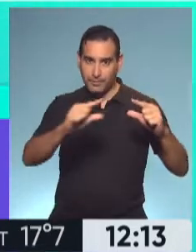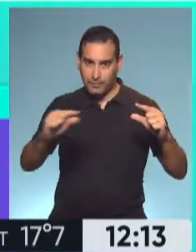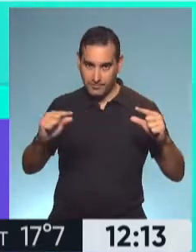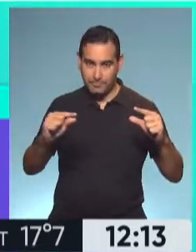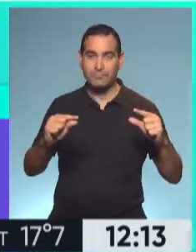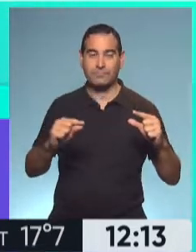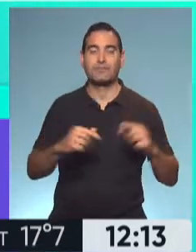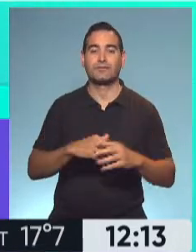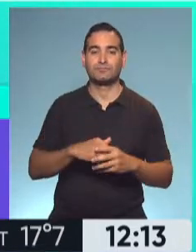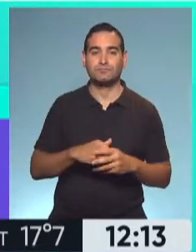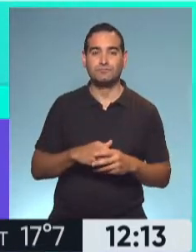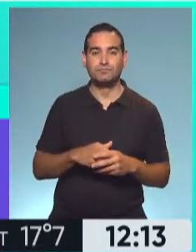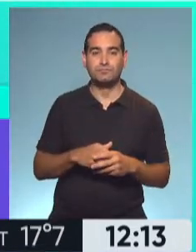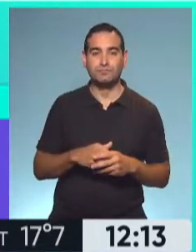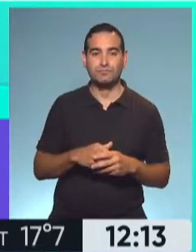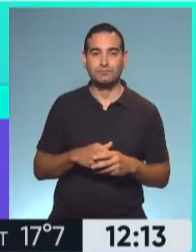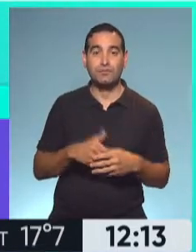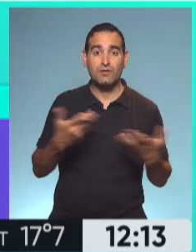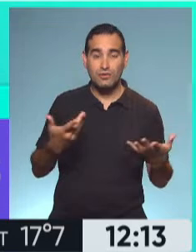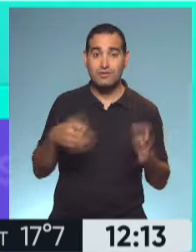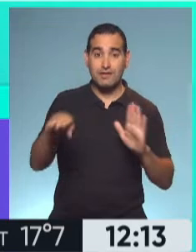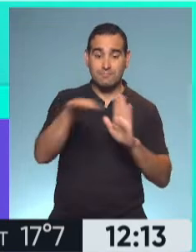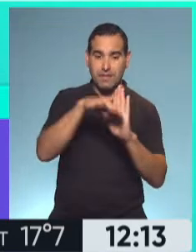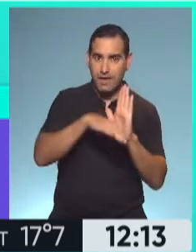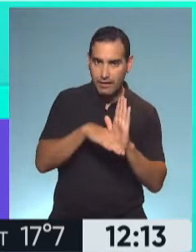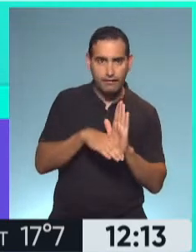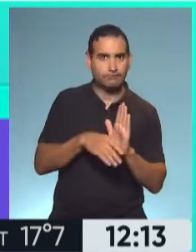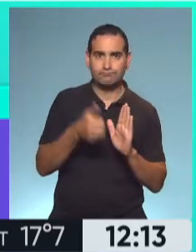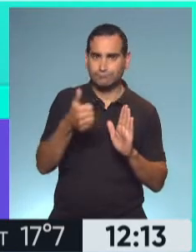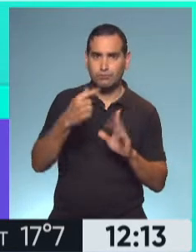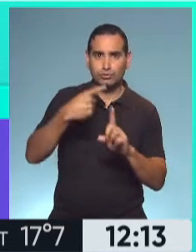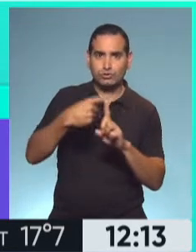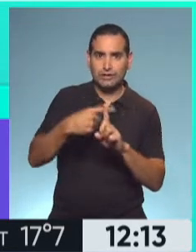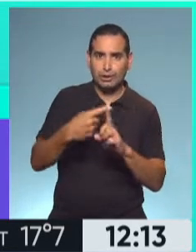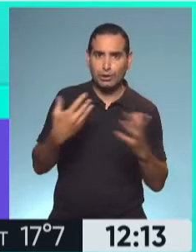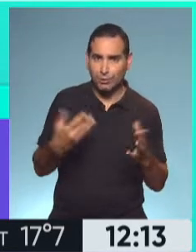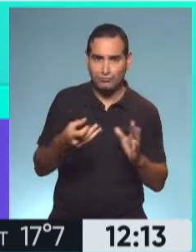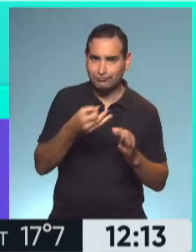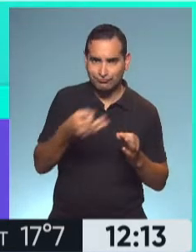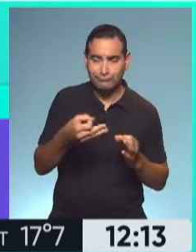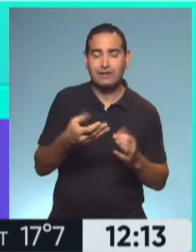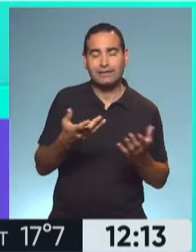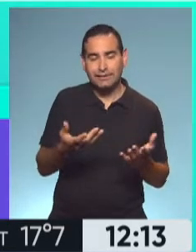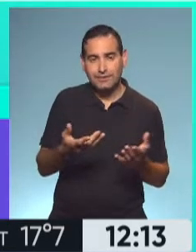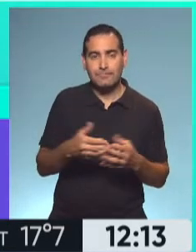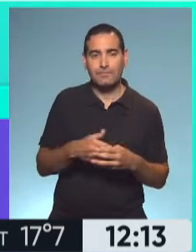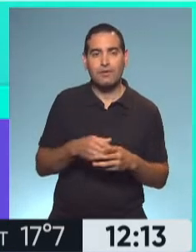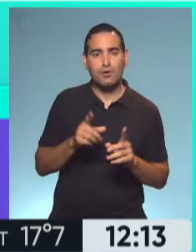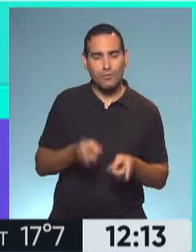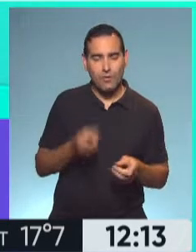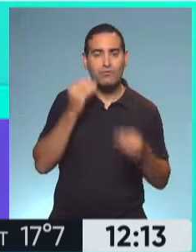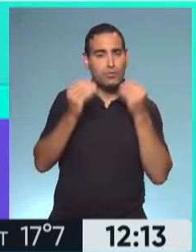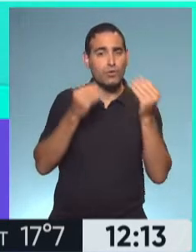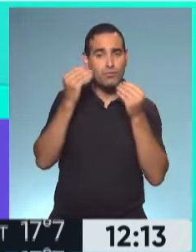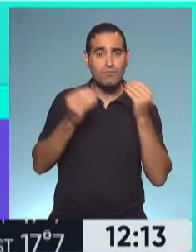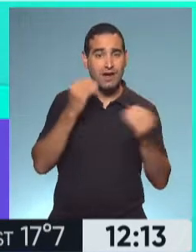fecha. Entonces realmente las medidas tuvieron su impacto, fueron efectivas, aunque vemos con